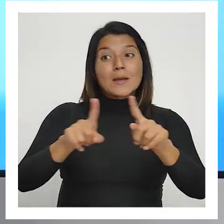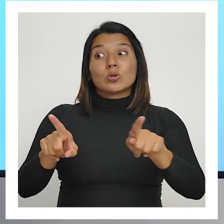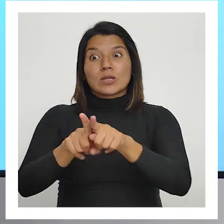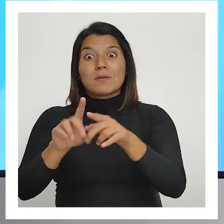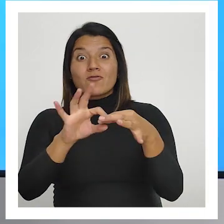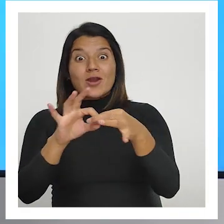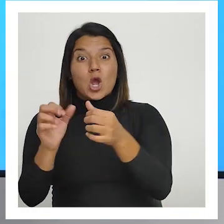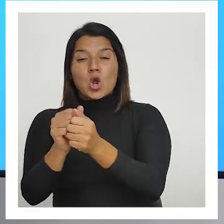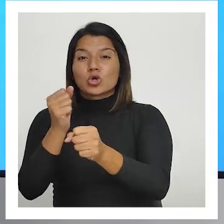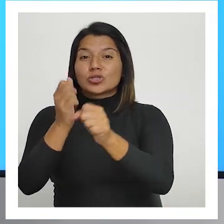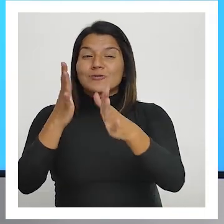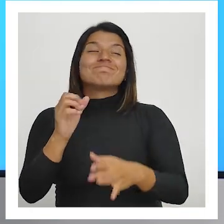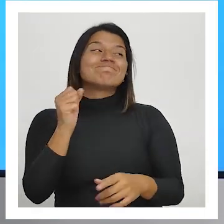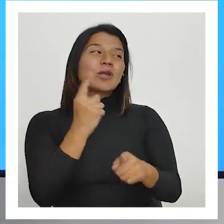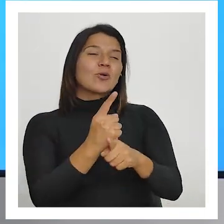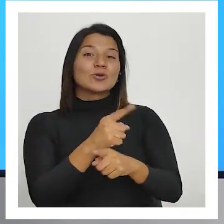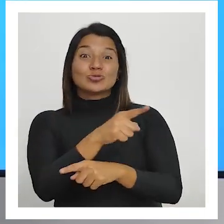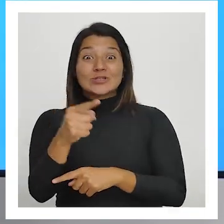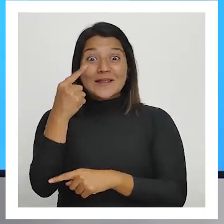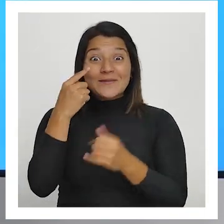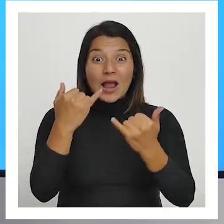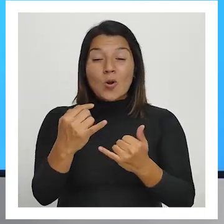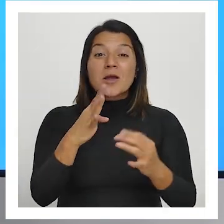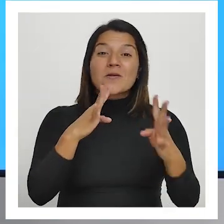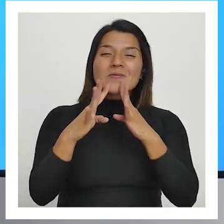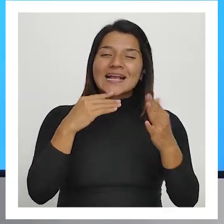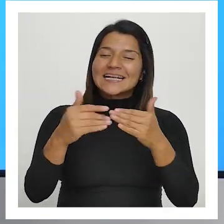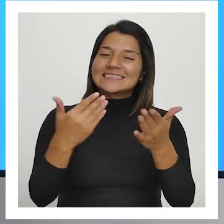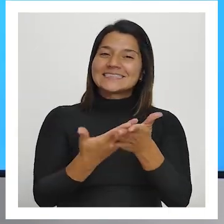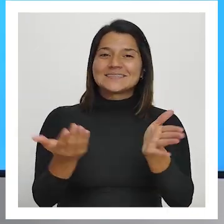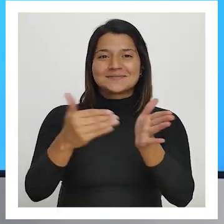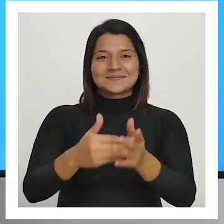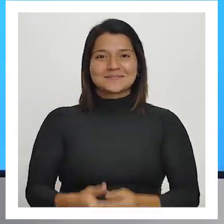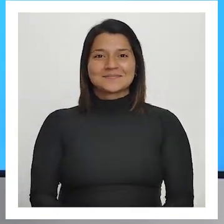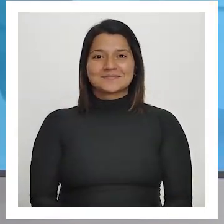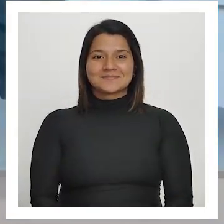con los trabajadores. ¿Estás viendo? Conversamos, ya volvemos.